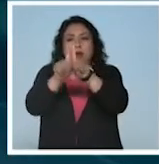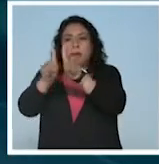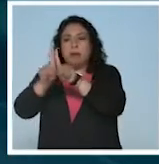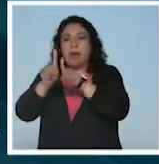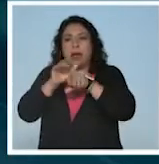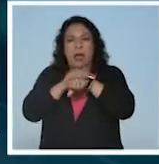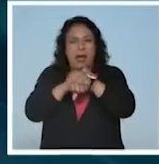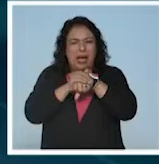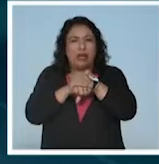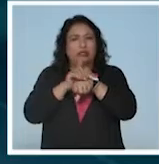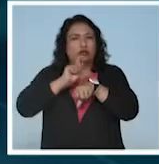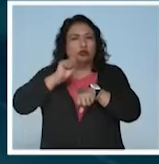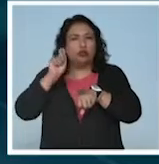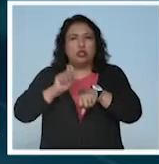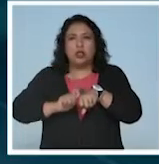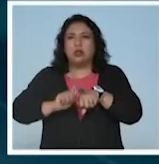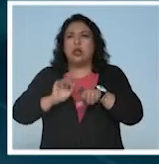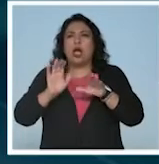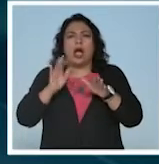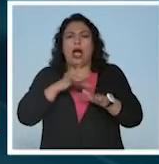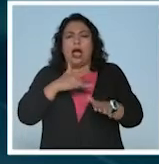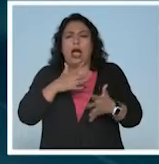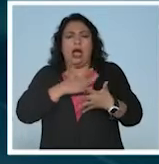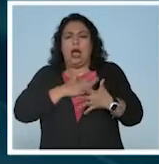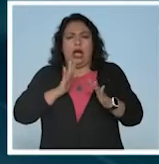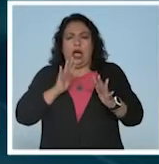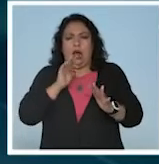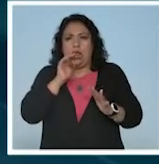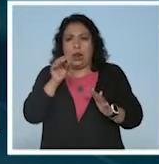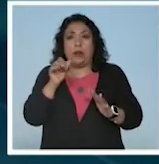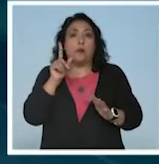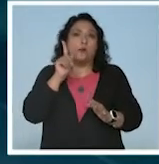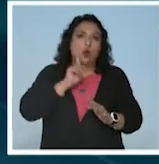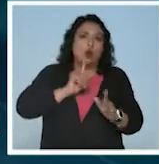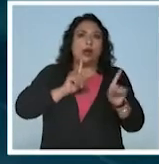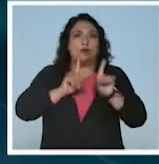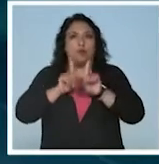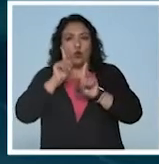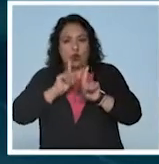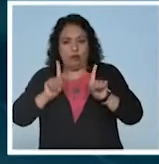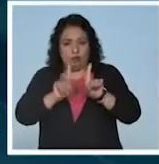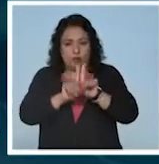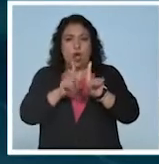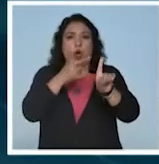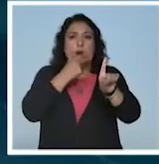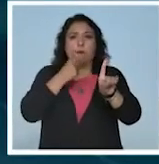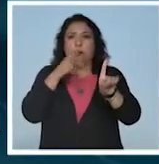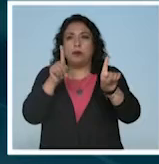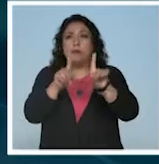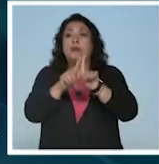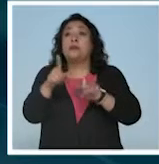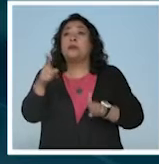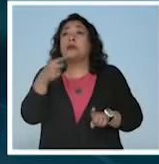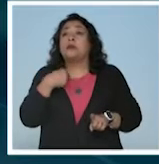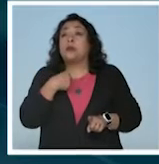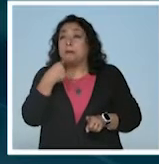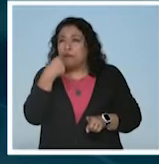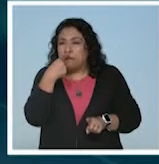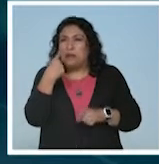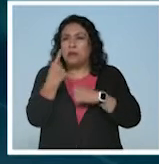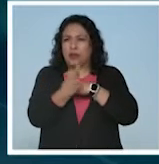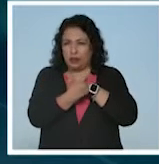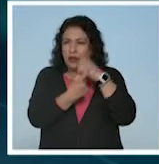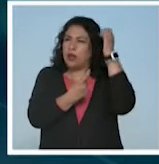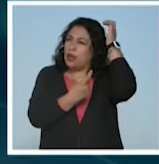bien establecidos, sin relación romántica y del mismo sexo. Y emplearon una nariz electrónica,